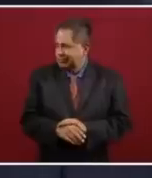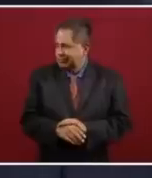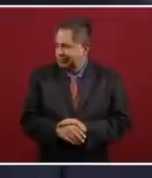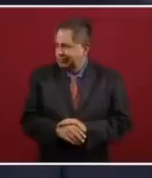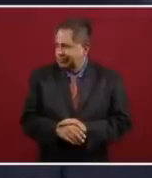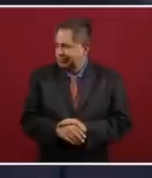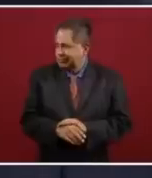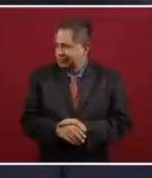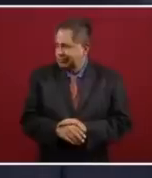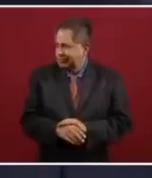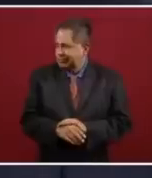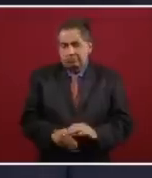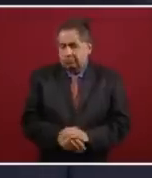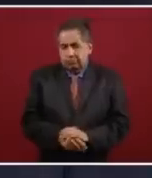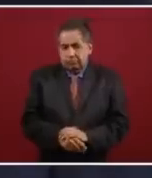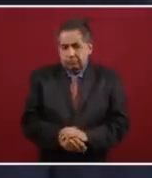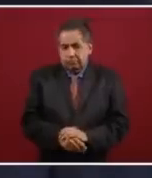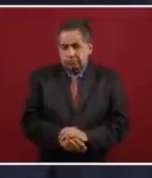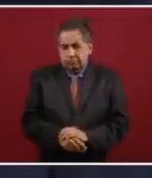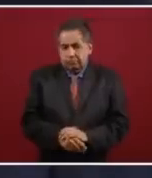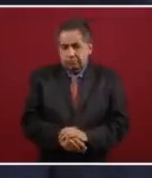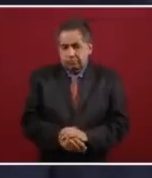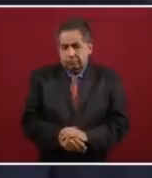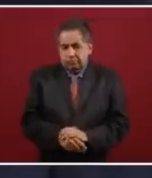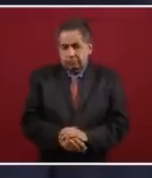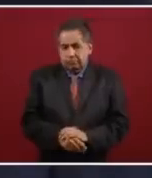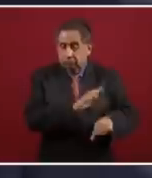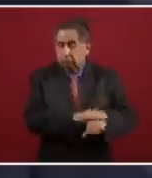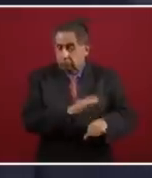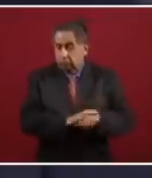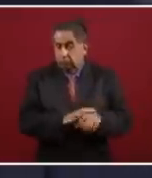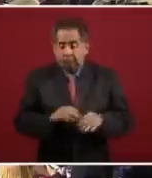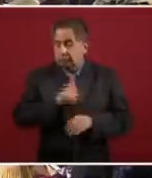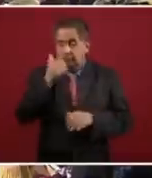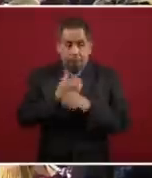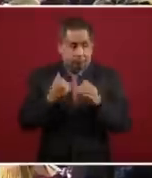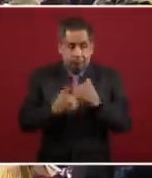poder. Ya hay que avisarles